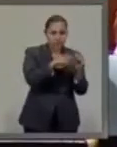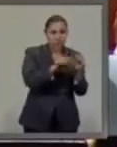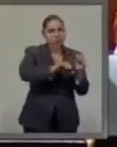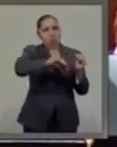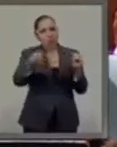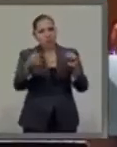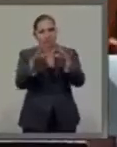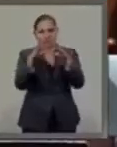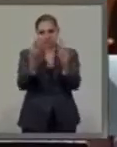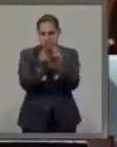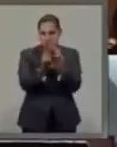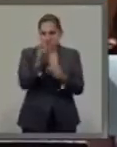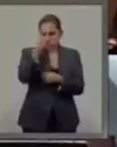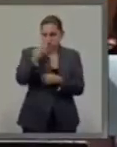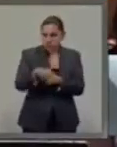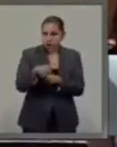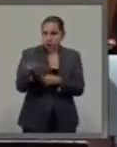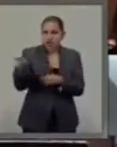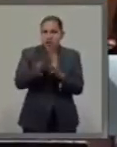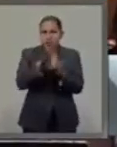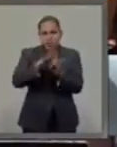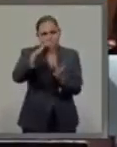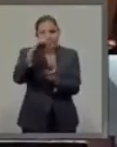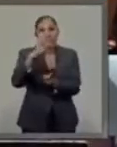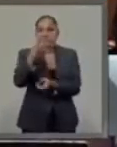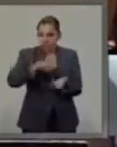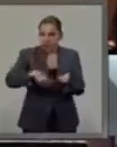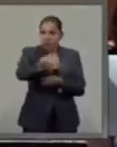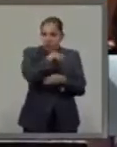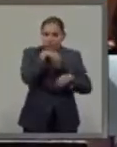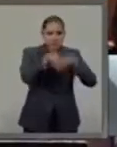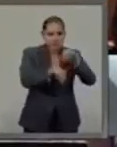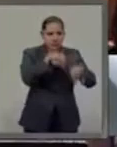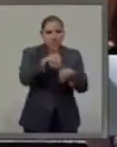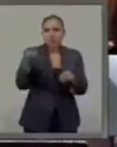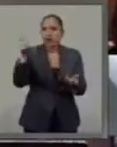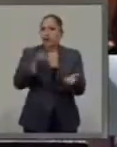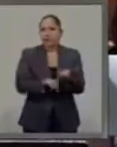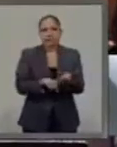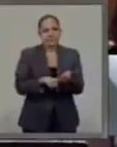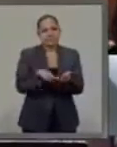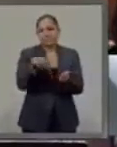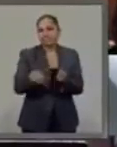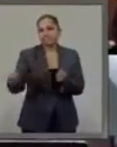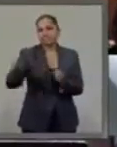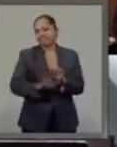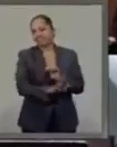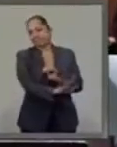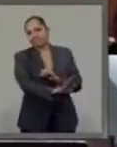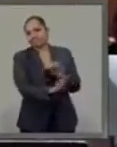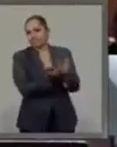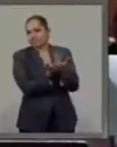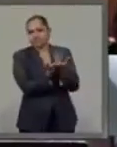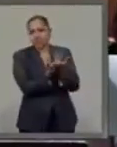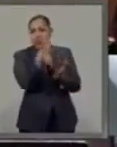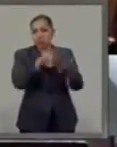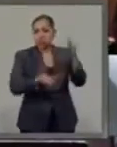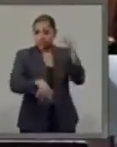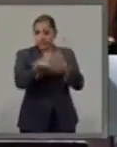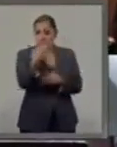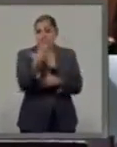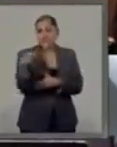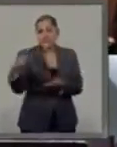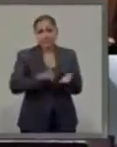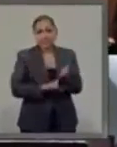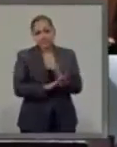embargo, esta fue frenada en la Cámara para evitar un incremento salarial en 2015 y lo que provocó